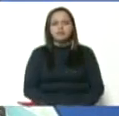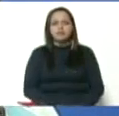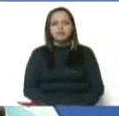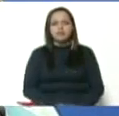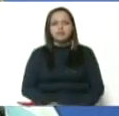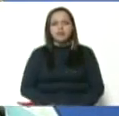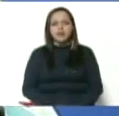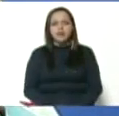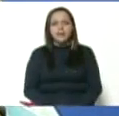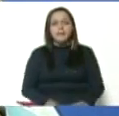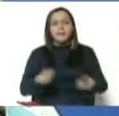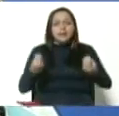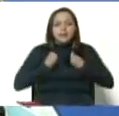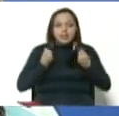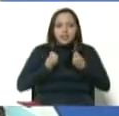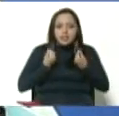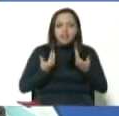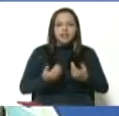vivienda,